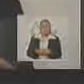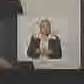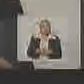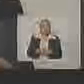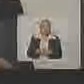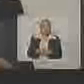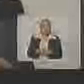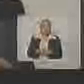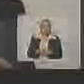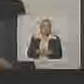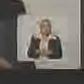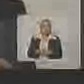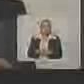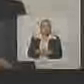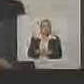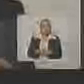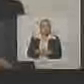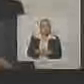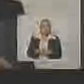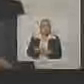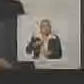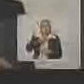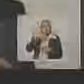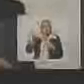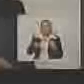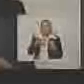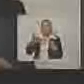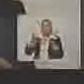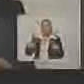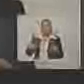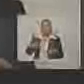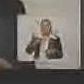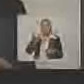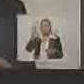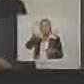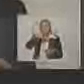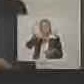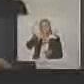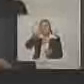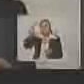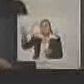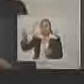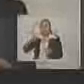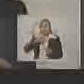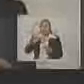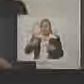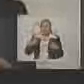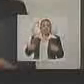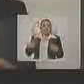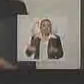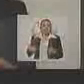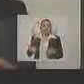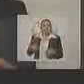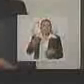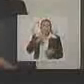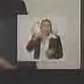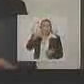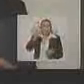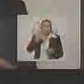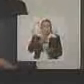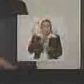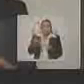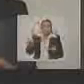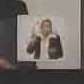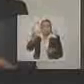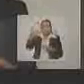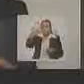Martín Espinosa, Pascal Beltrán del Río, entre muchos otros. Escoge con el que te sientas más cómodo. Espero que me contestes día, hora y lugar para debatir.